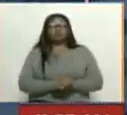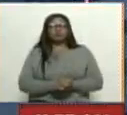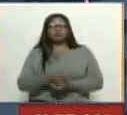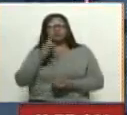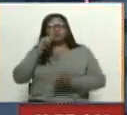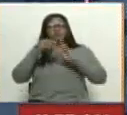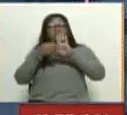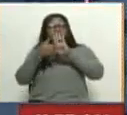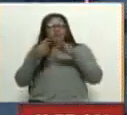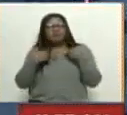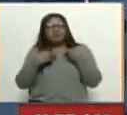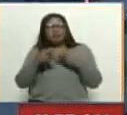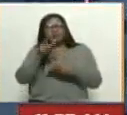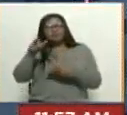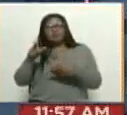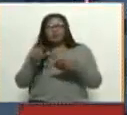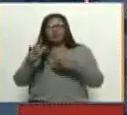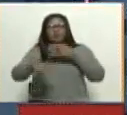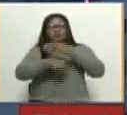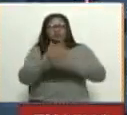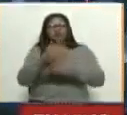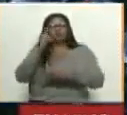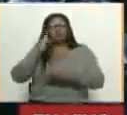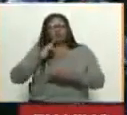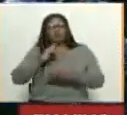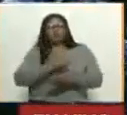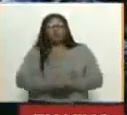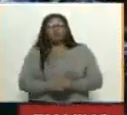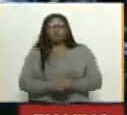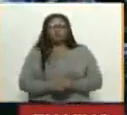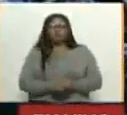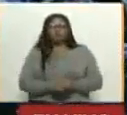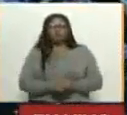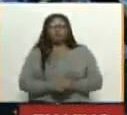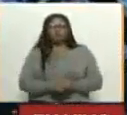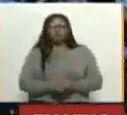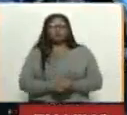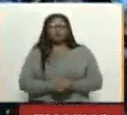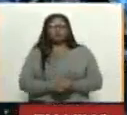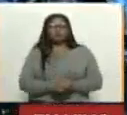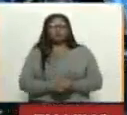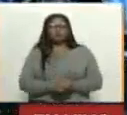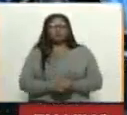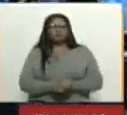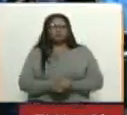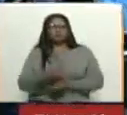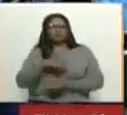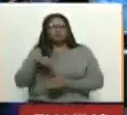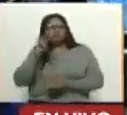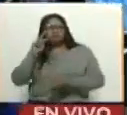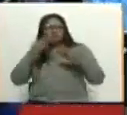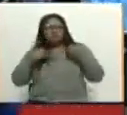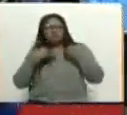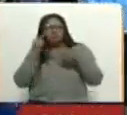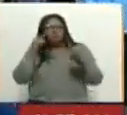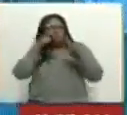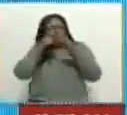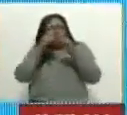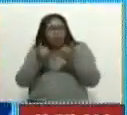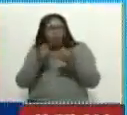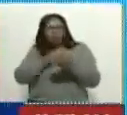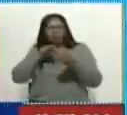Bolívar de aquí de Caracas que se atrevía a dibujar el horizonte de un